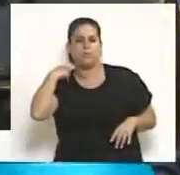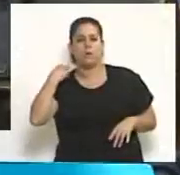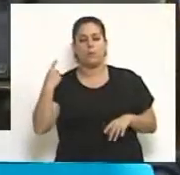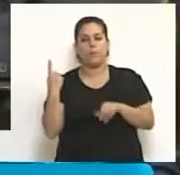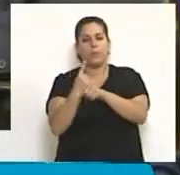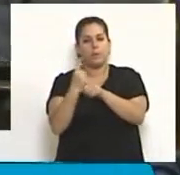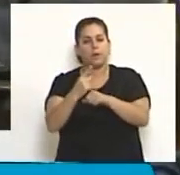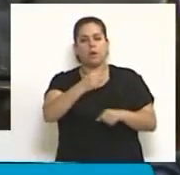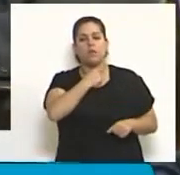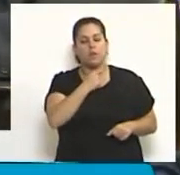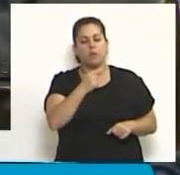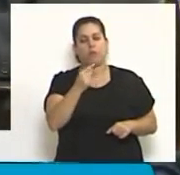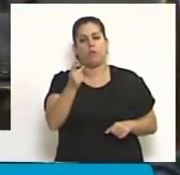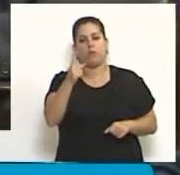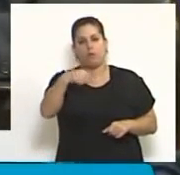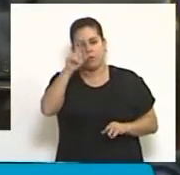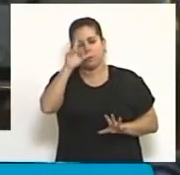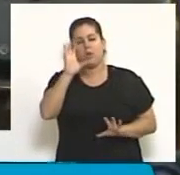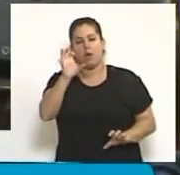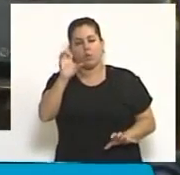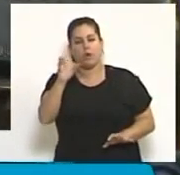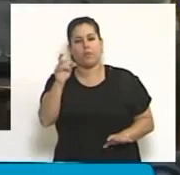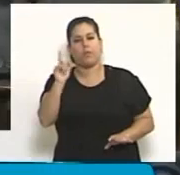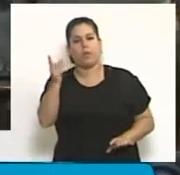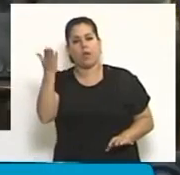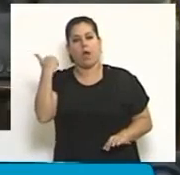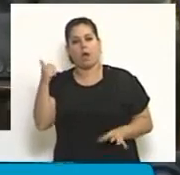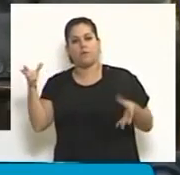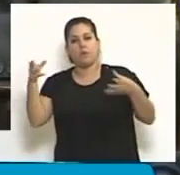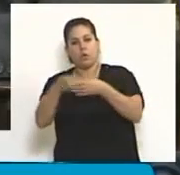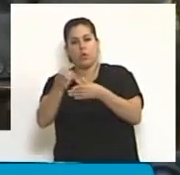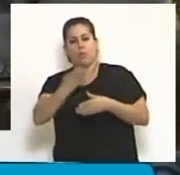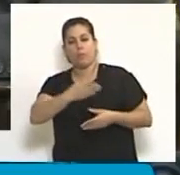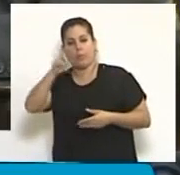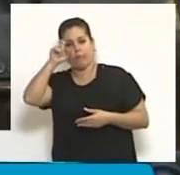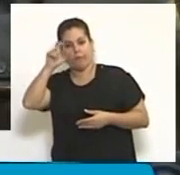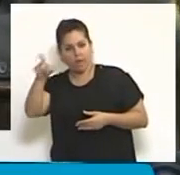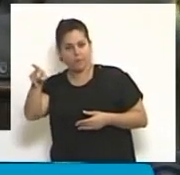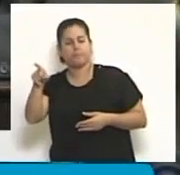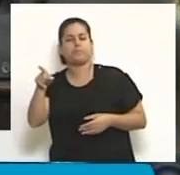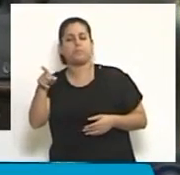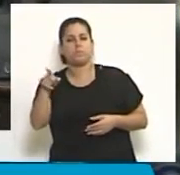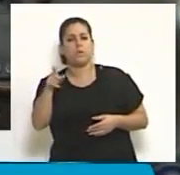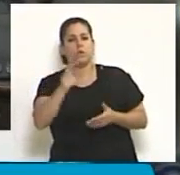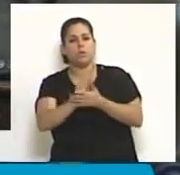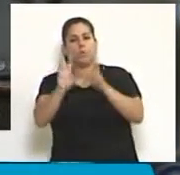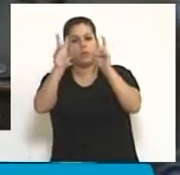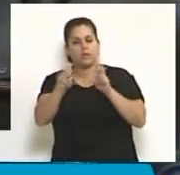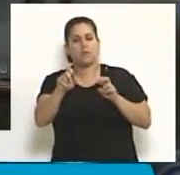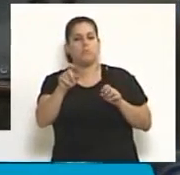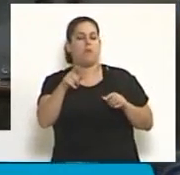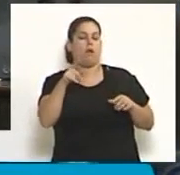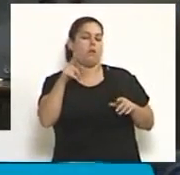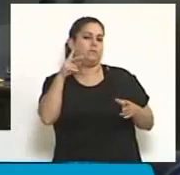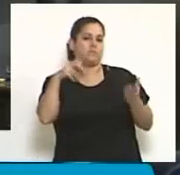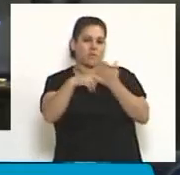En primer lugar, quiero recordar la posición del bloque F respecto al sistema acusatorio previsto en el nuevo